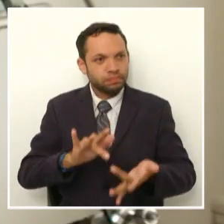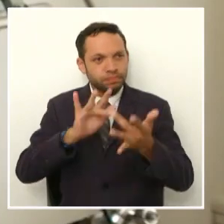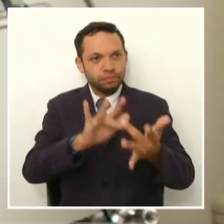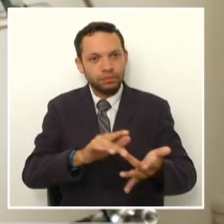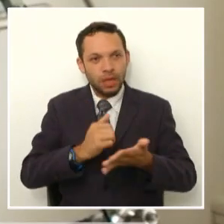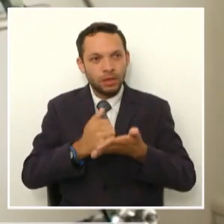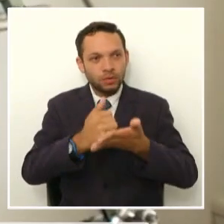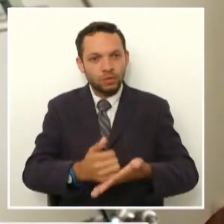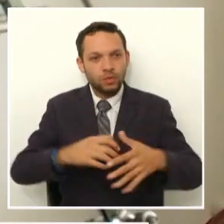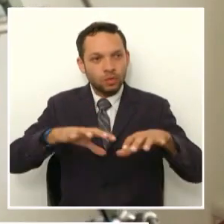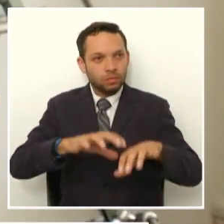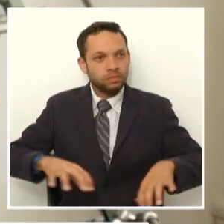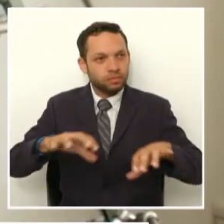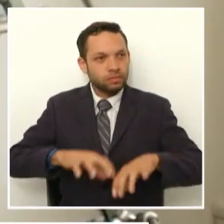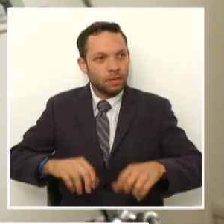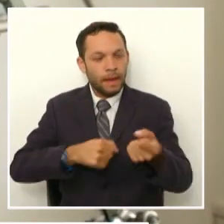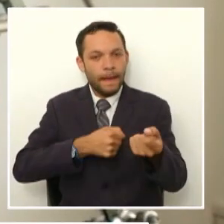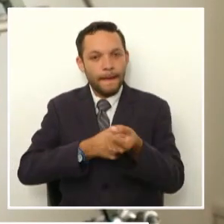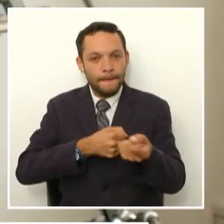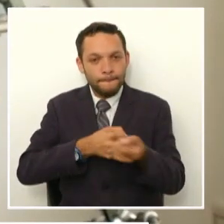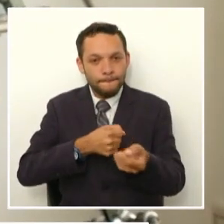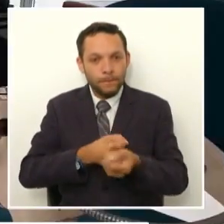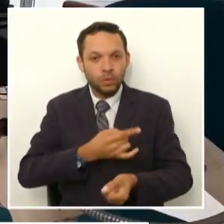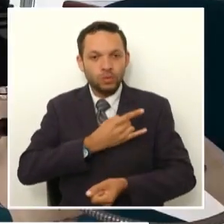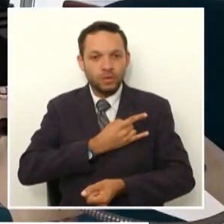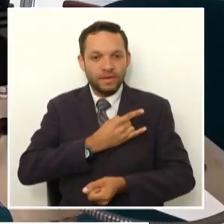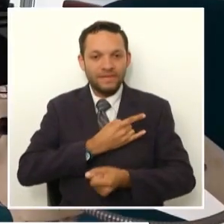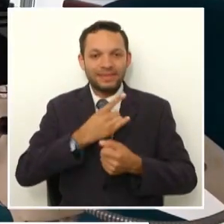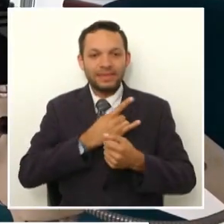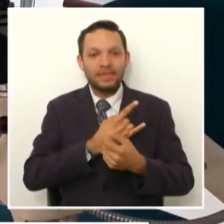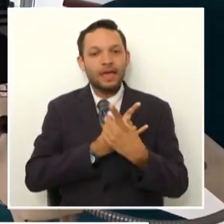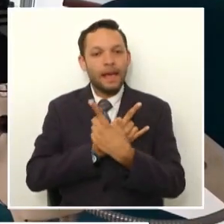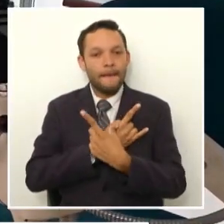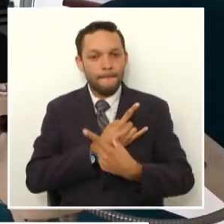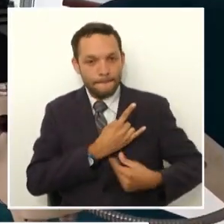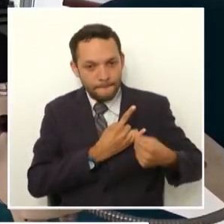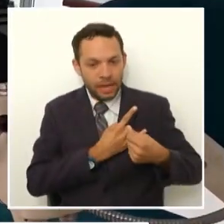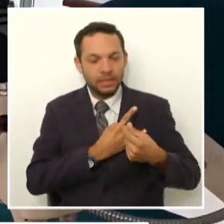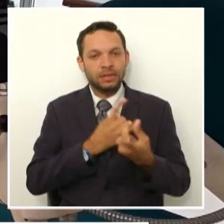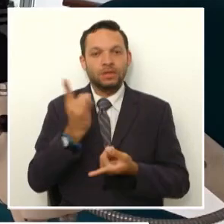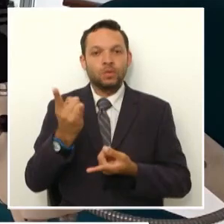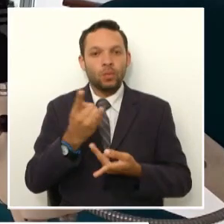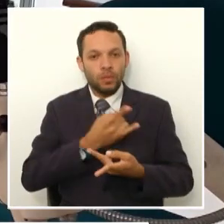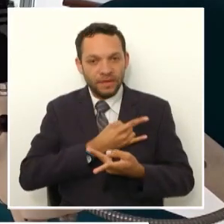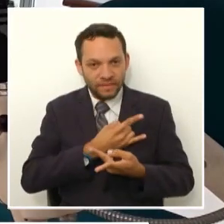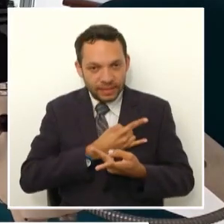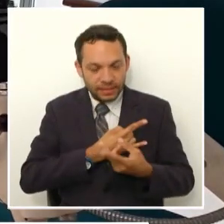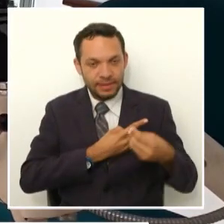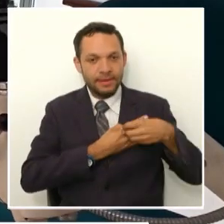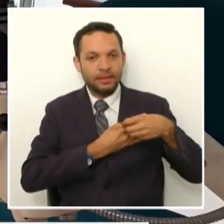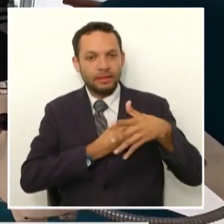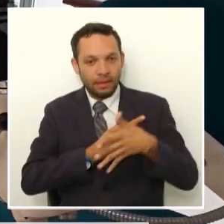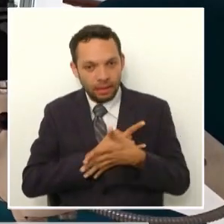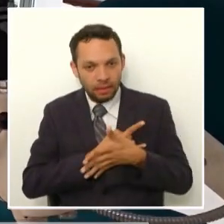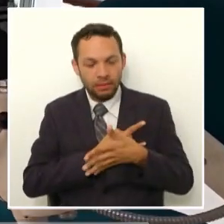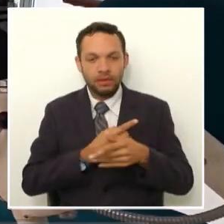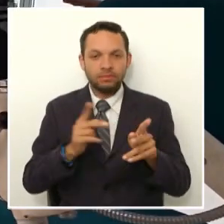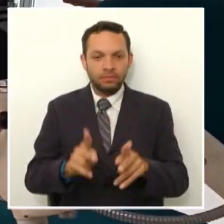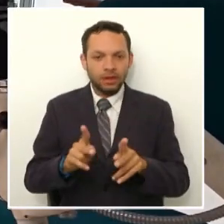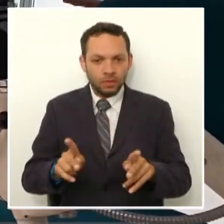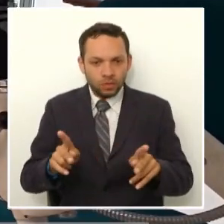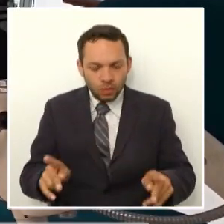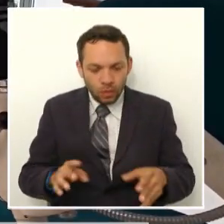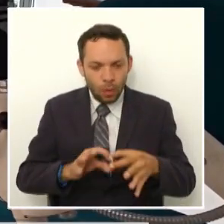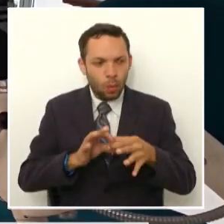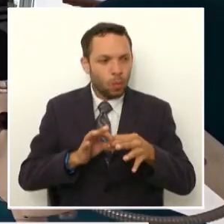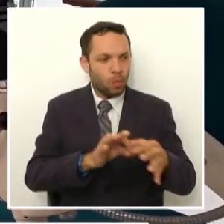programa que cuenta con el apoyo de la Universidad Manizales, Universidad de Caldas, con muchos docentes y